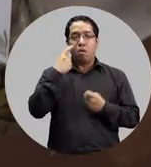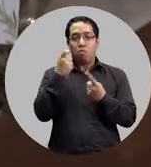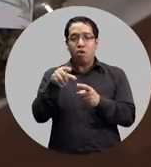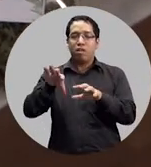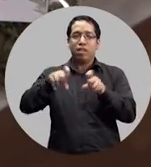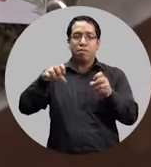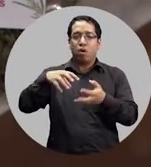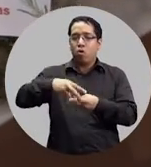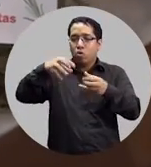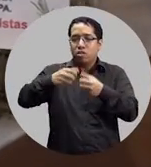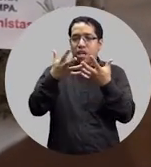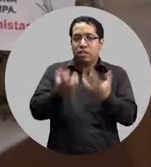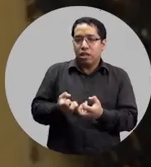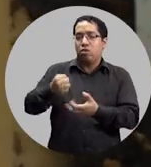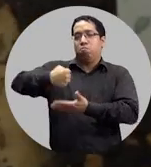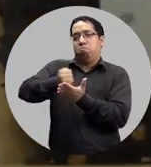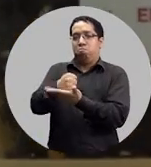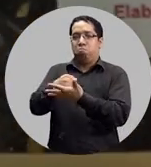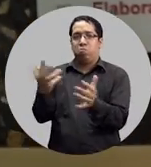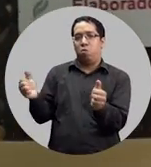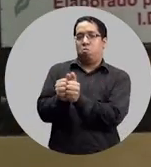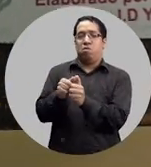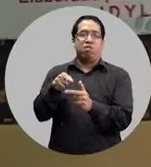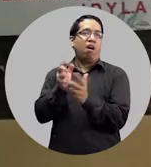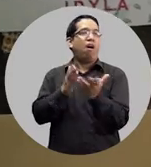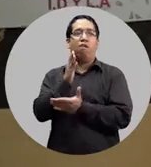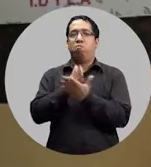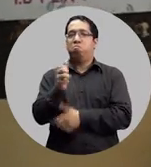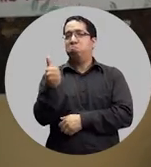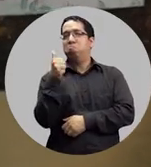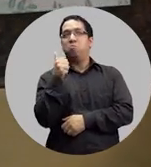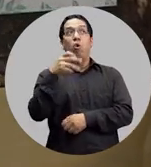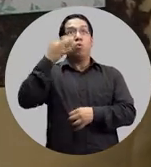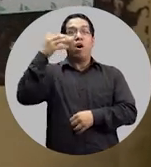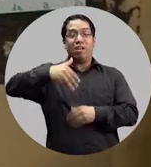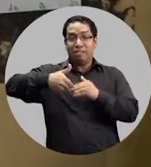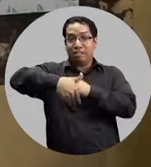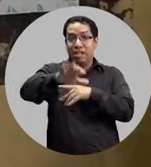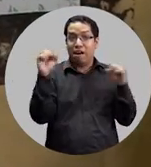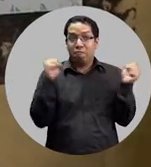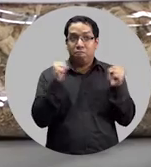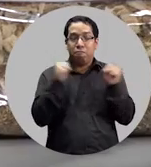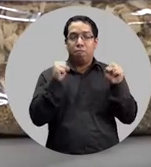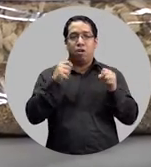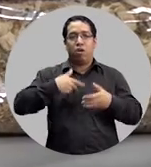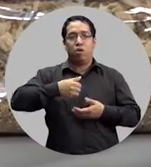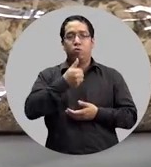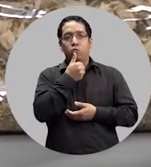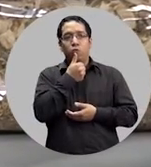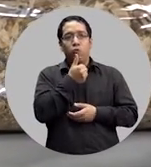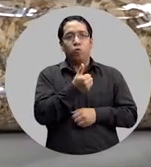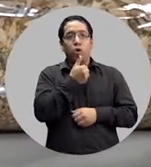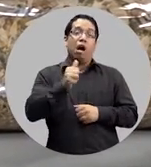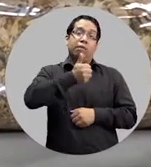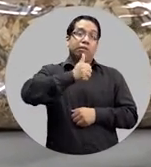Decidimos hacer más con los frutos secos y los remedios yuyos, que sale súper bien para en este invierno, al menos, se toma muchísimo para el mate y